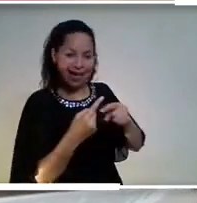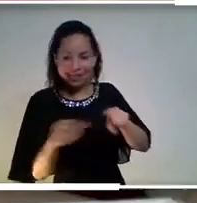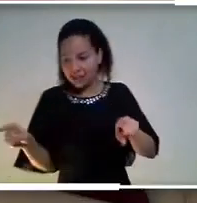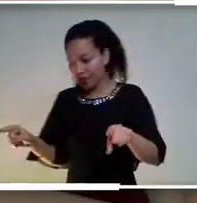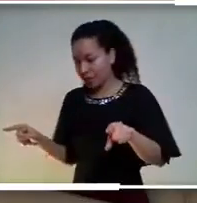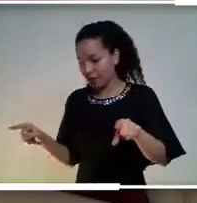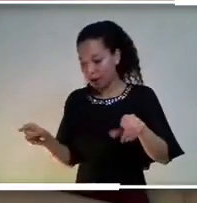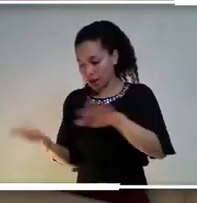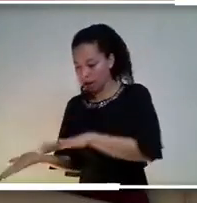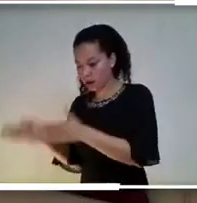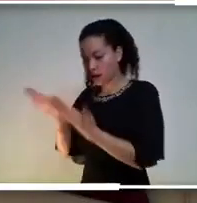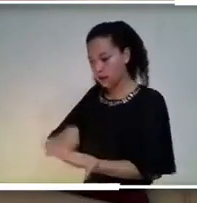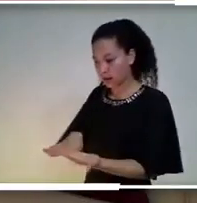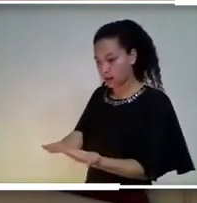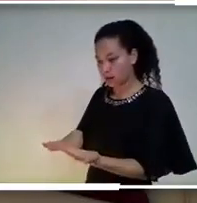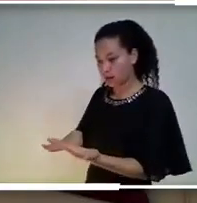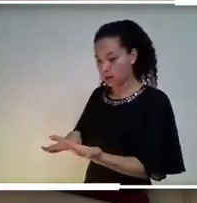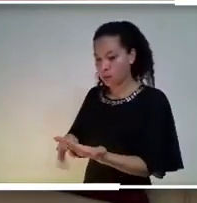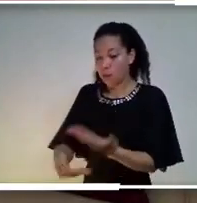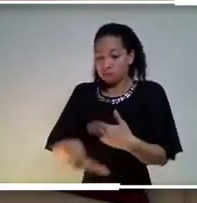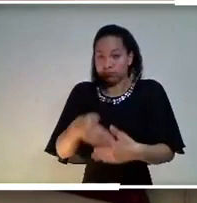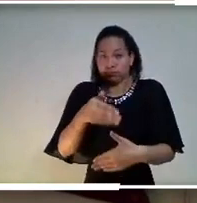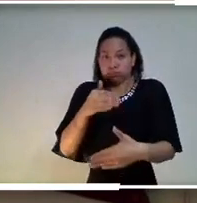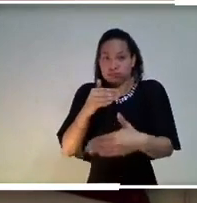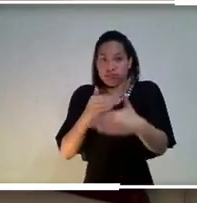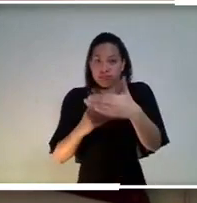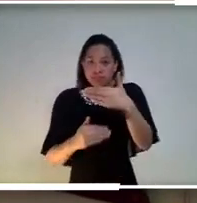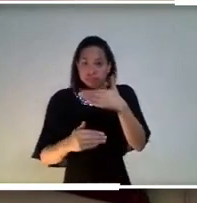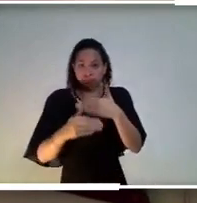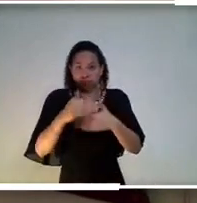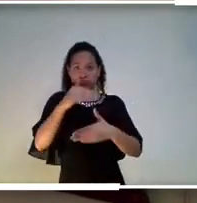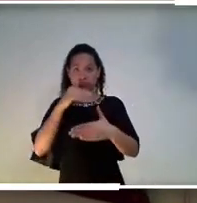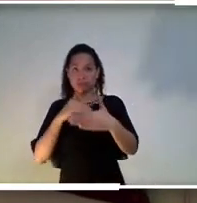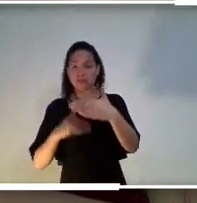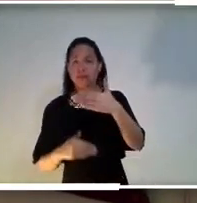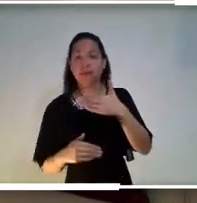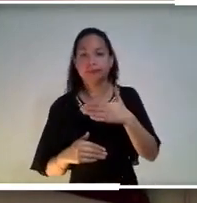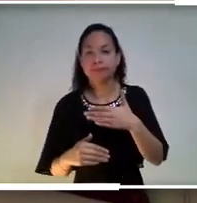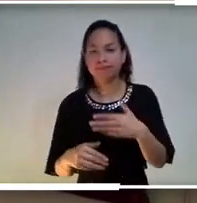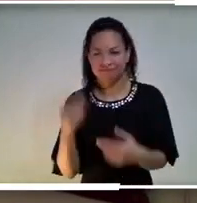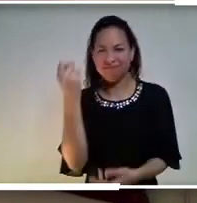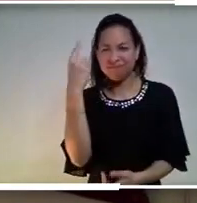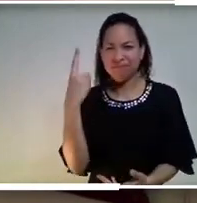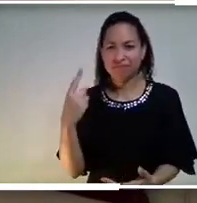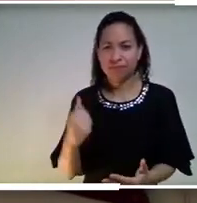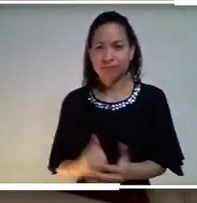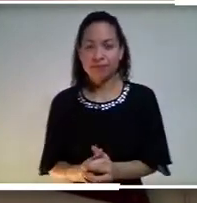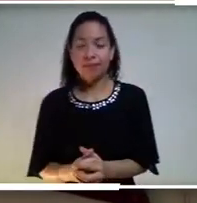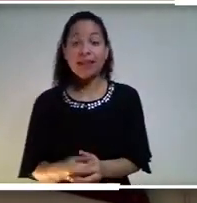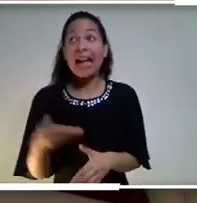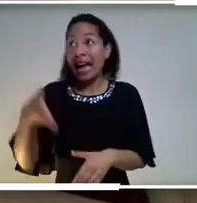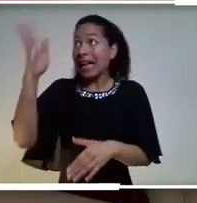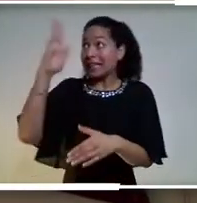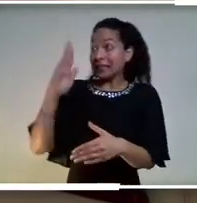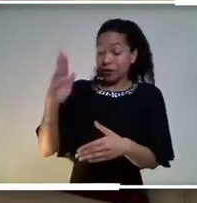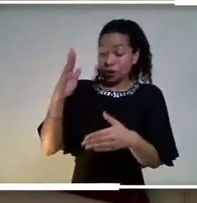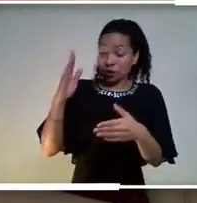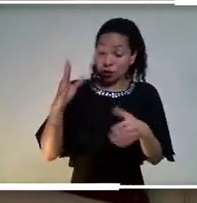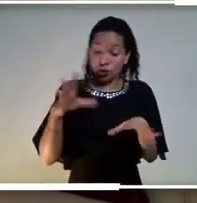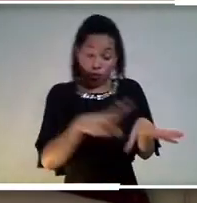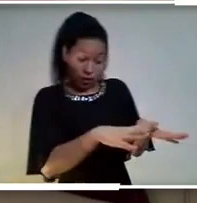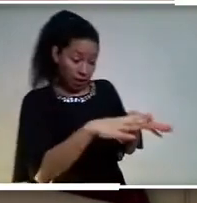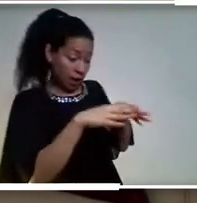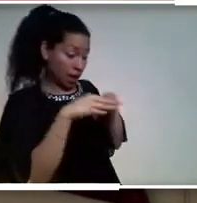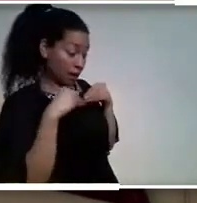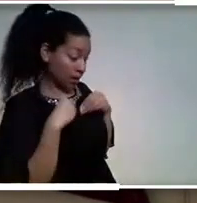dios el autor de la vida recibe ese aliento o esa energía que salió de dios ahora como lo reciba como un ser pensante